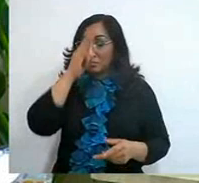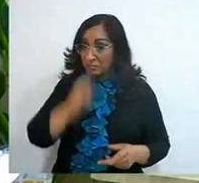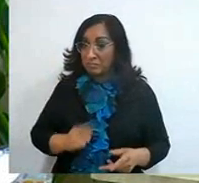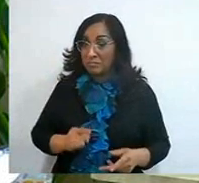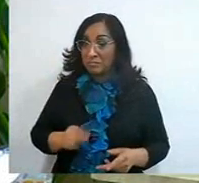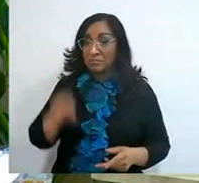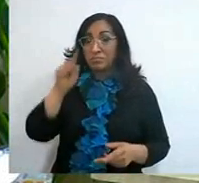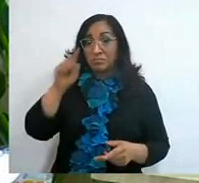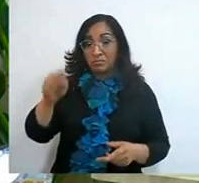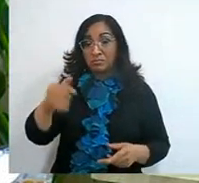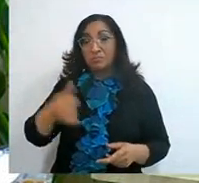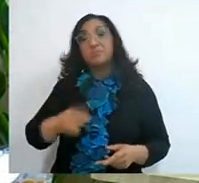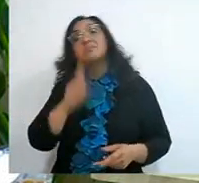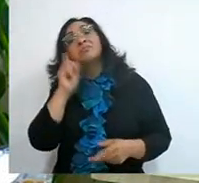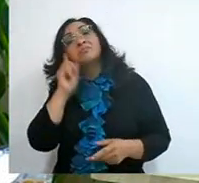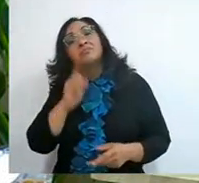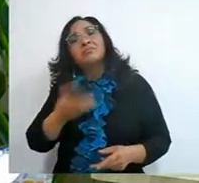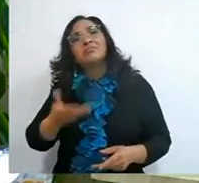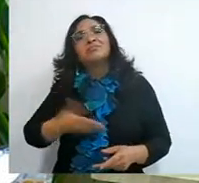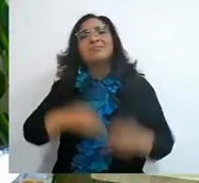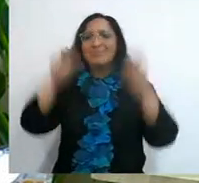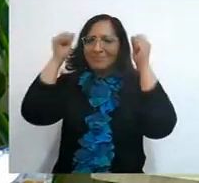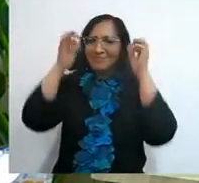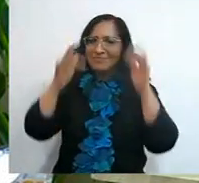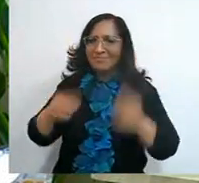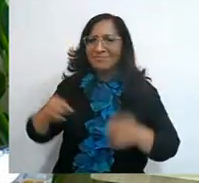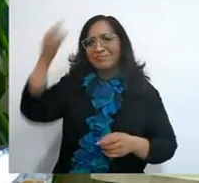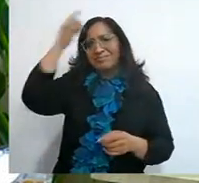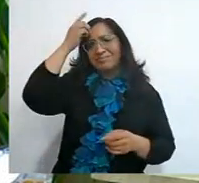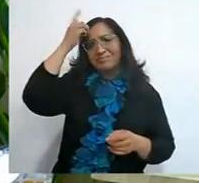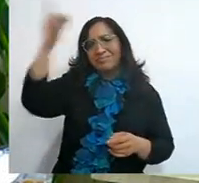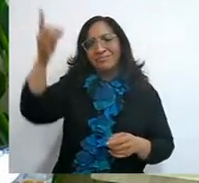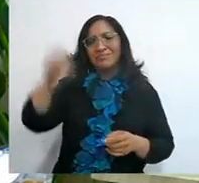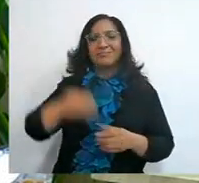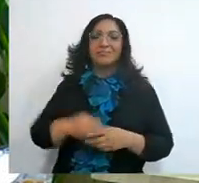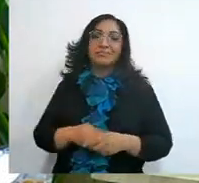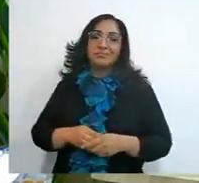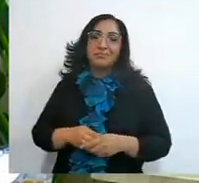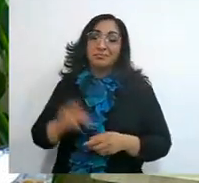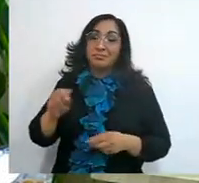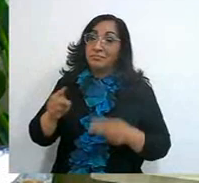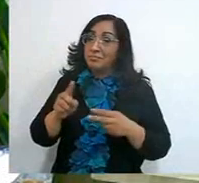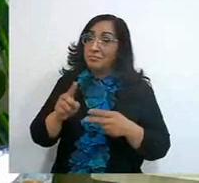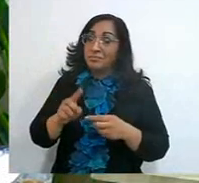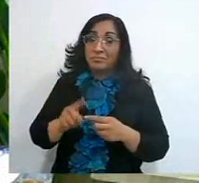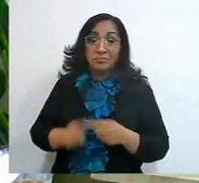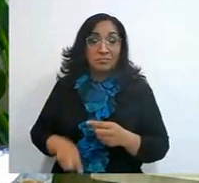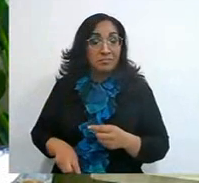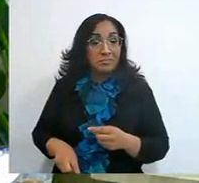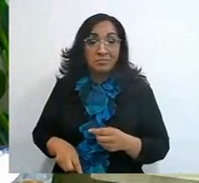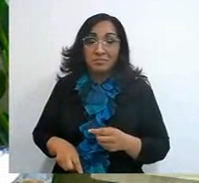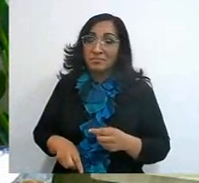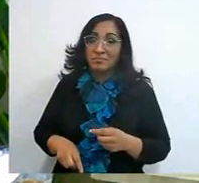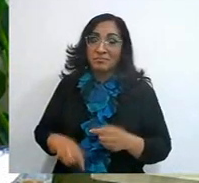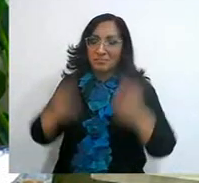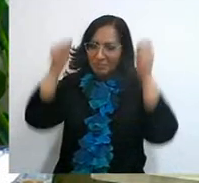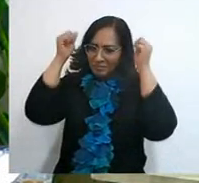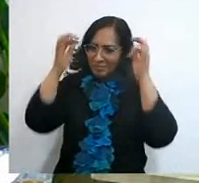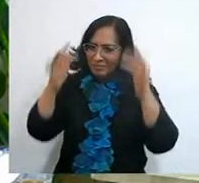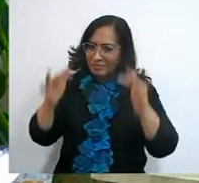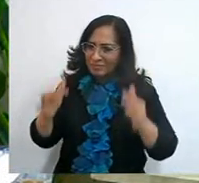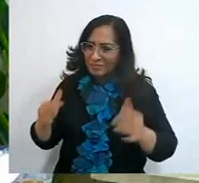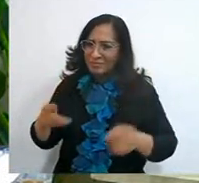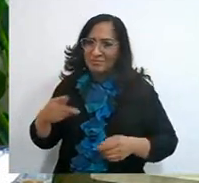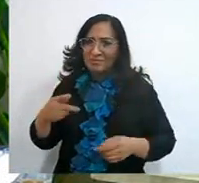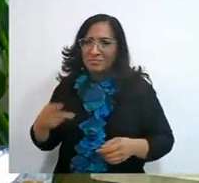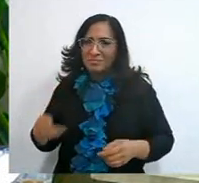En aquel tiempo, gracias a Dios, el Señor no me ha quitado la unción. Pero así como